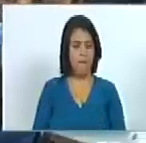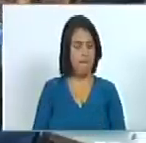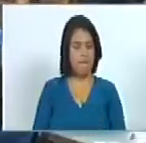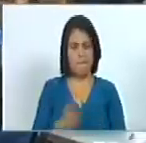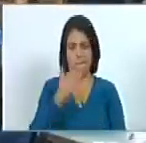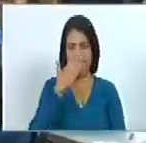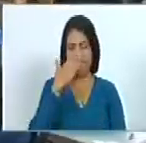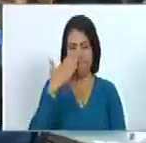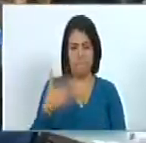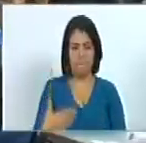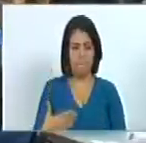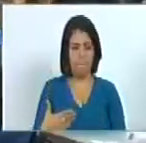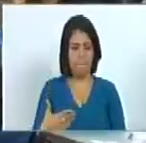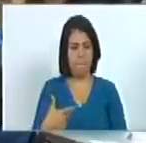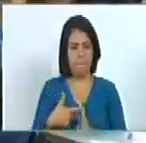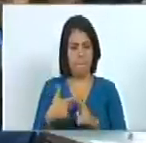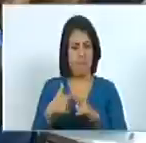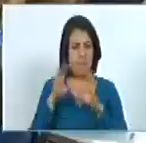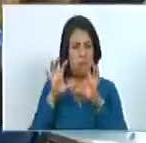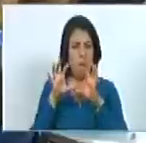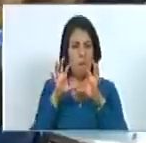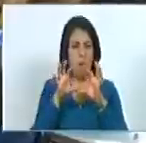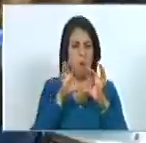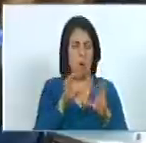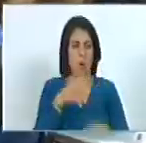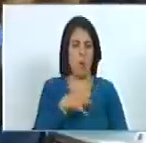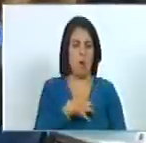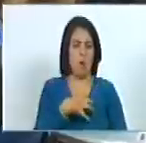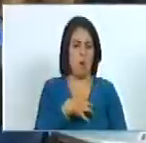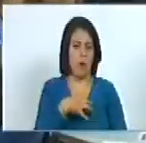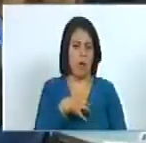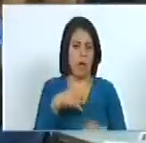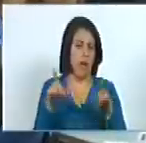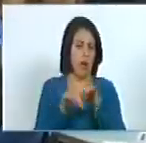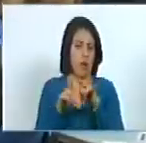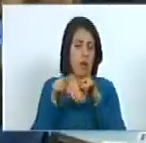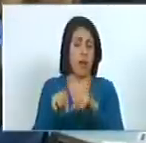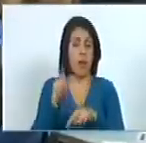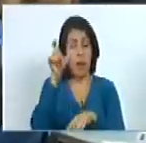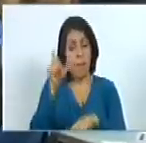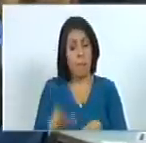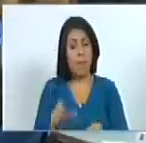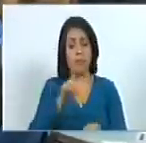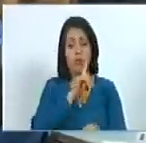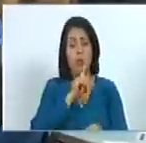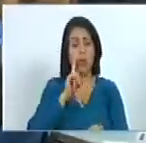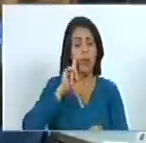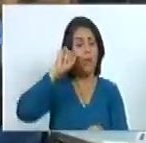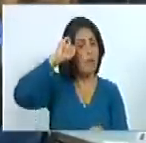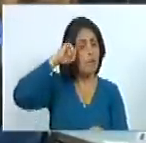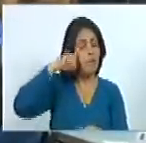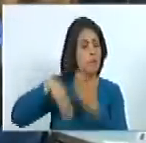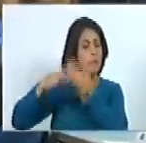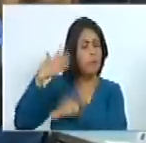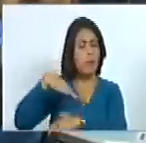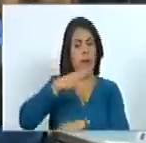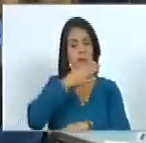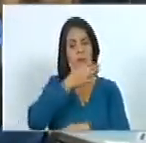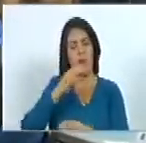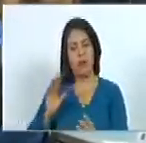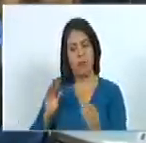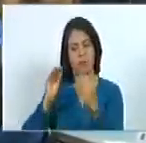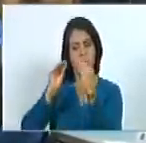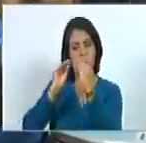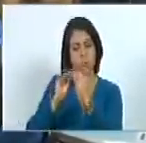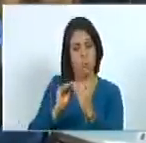de ópera vaga, una tragicomedia. Recordemos ese personaje que fácilmente le encajan todos